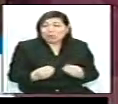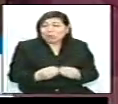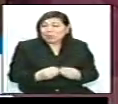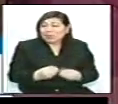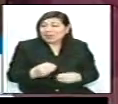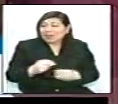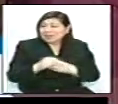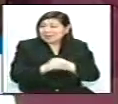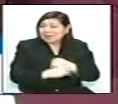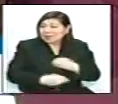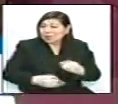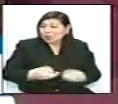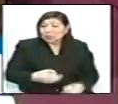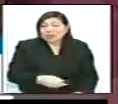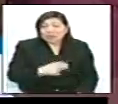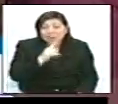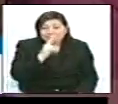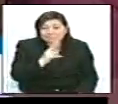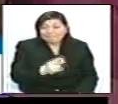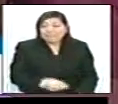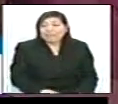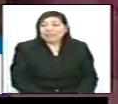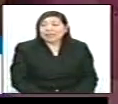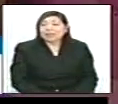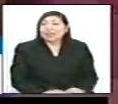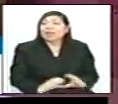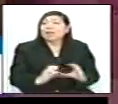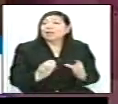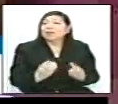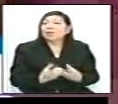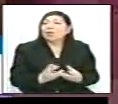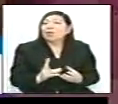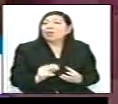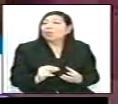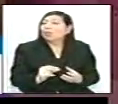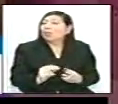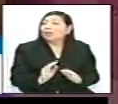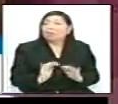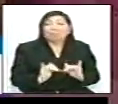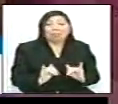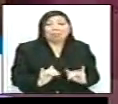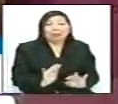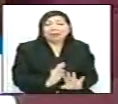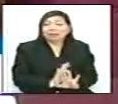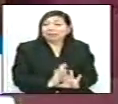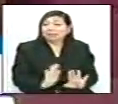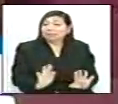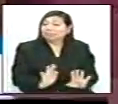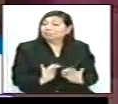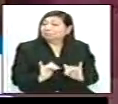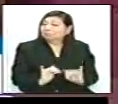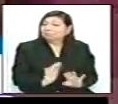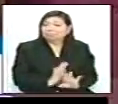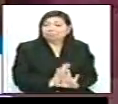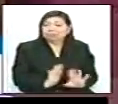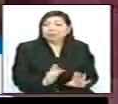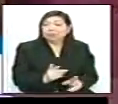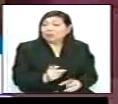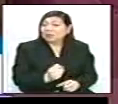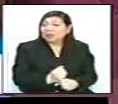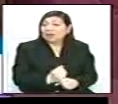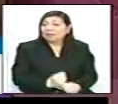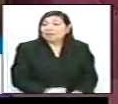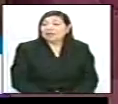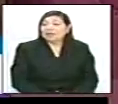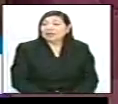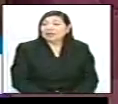de Justicia y el Perú, el Congreso no se va a paralizar y esta comisión tampoco va a paralizar sus actividades.